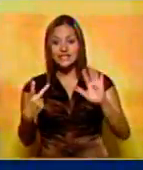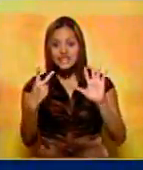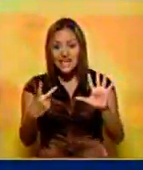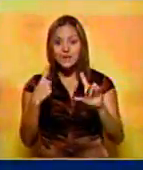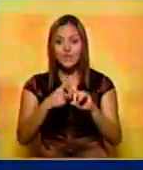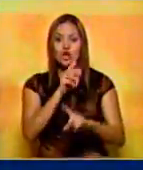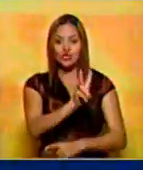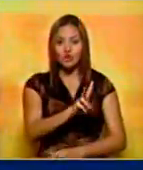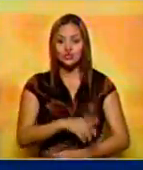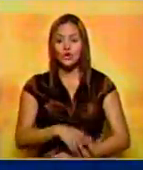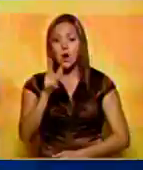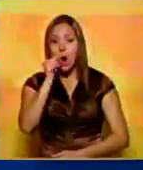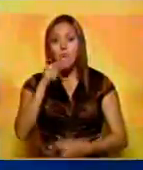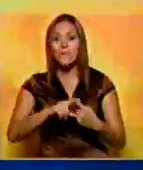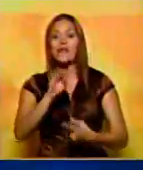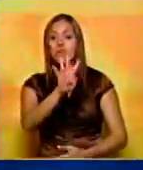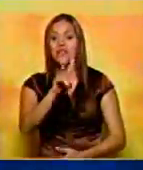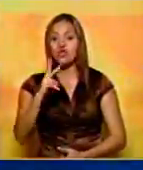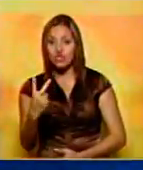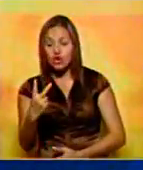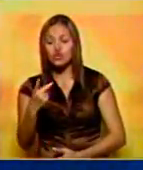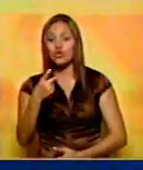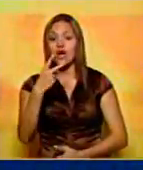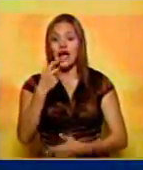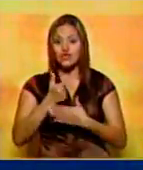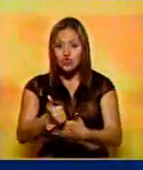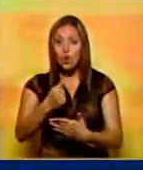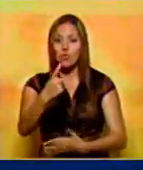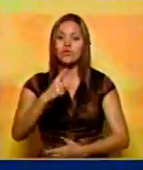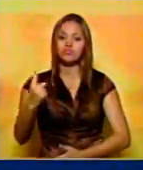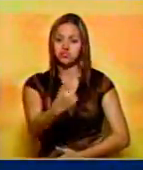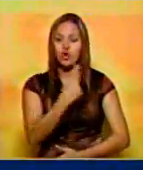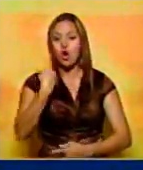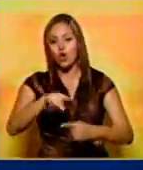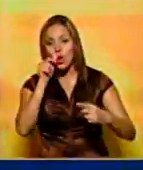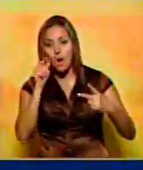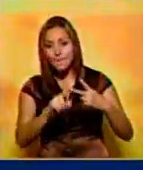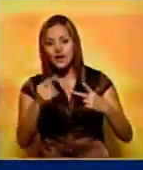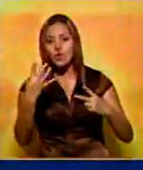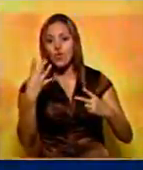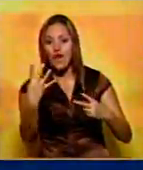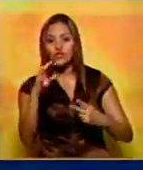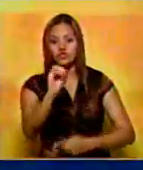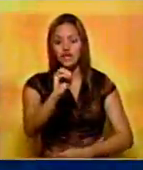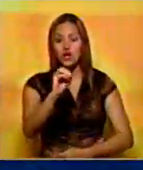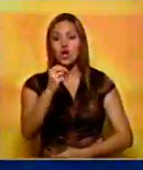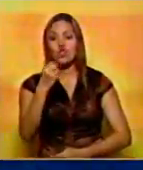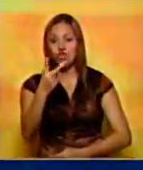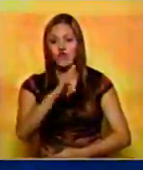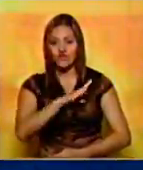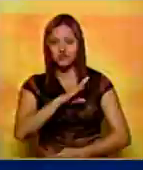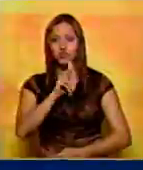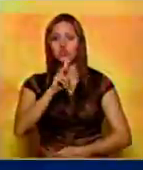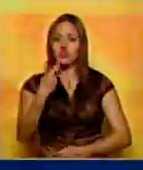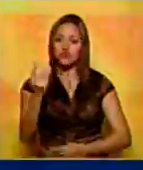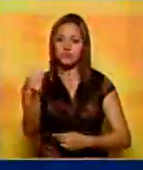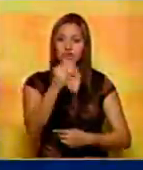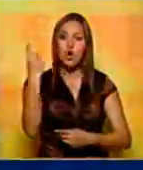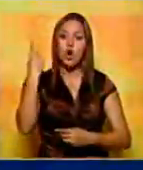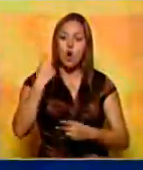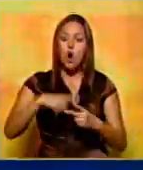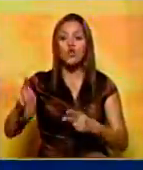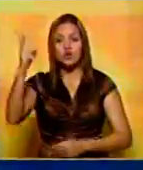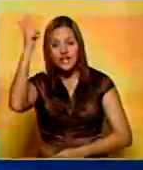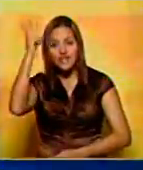7-2. Escobar se fue de 4-2 con dos carreras remolcadas y una anotada. Salvador Pérez de 4-0 con par de fletadas y dos anotadas. Por los